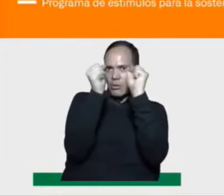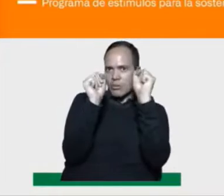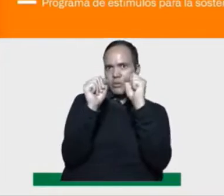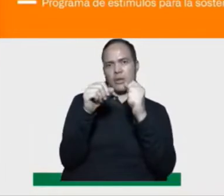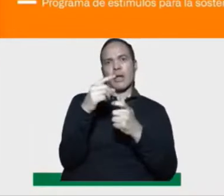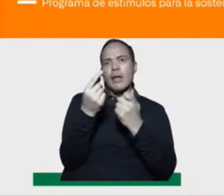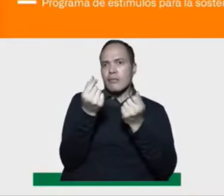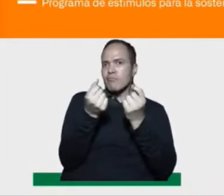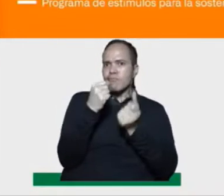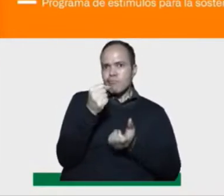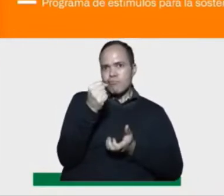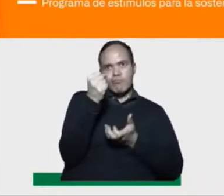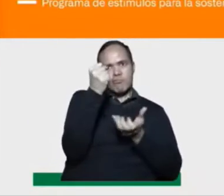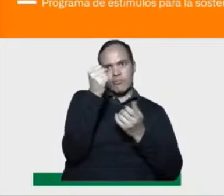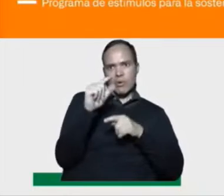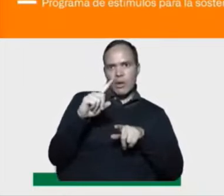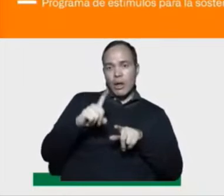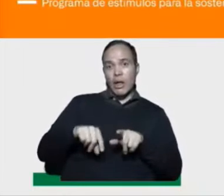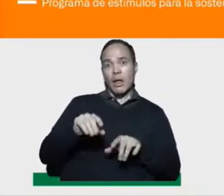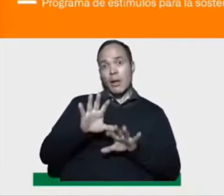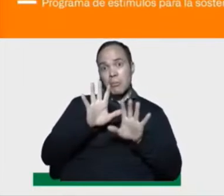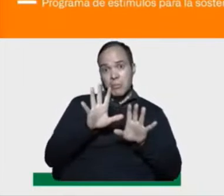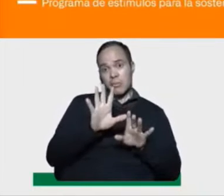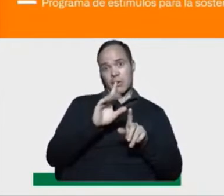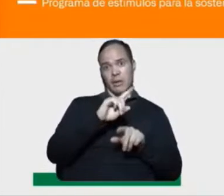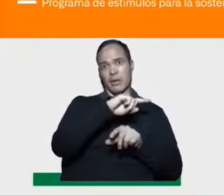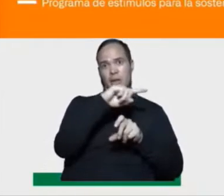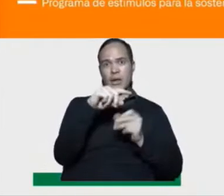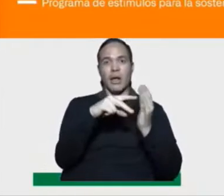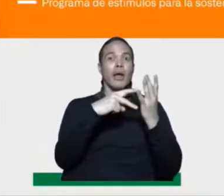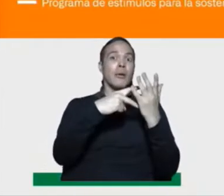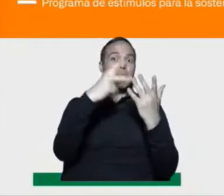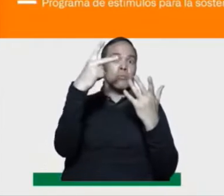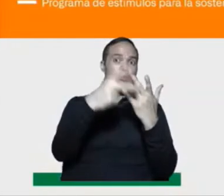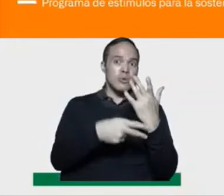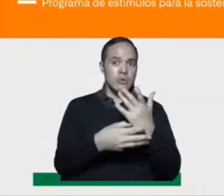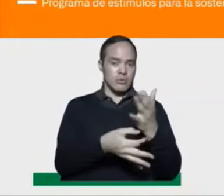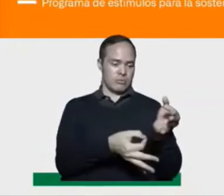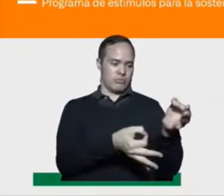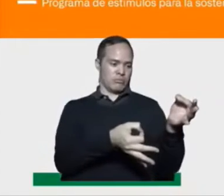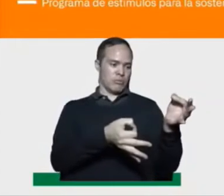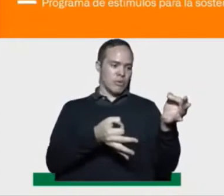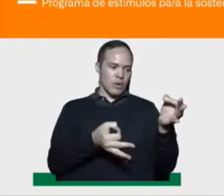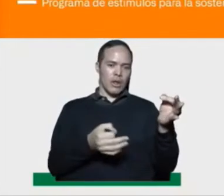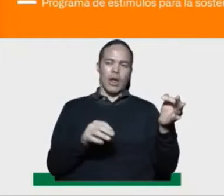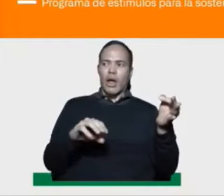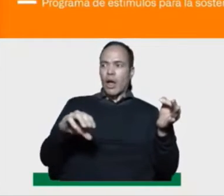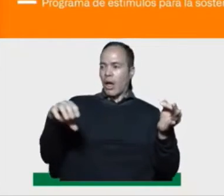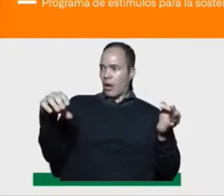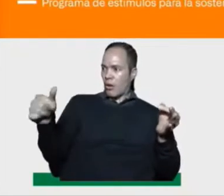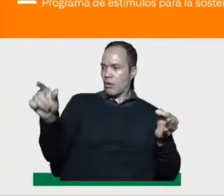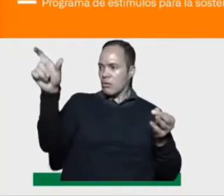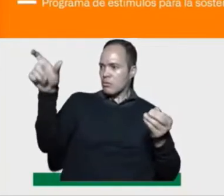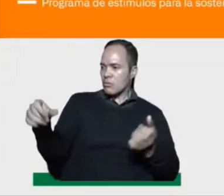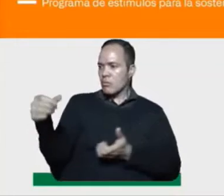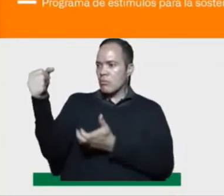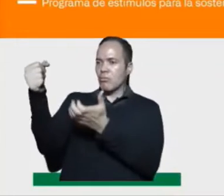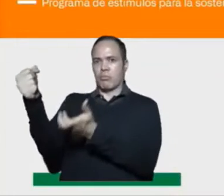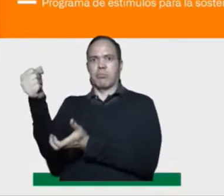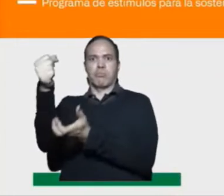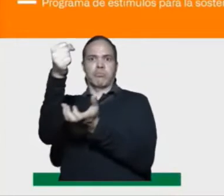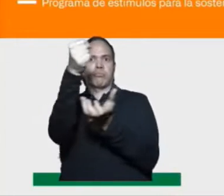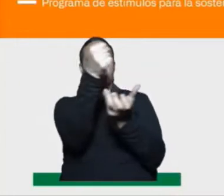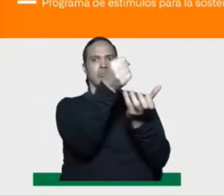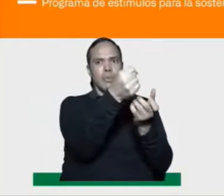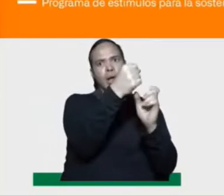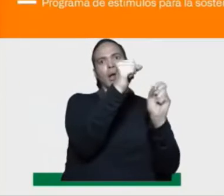gira alrededor de que el prestador presente sus proyectos, unas contraprestaciones y se le entrega unos recursos para aliviar gran parte